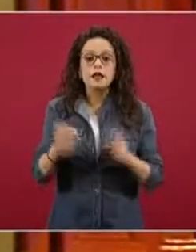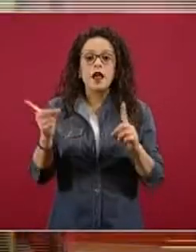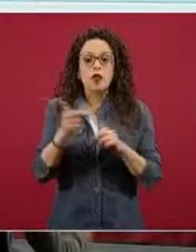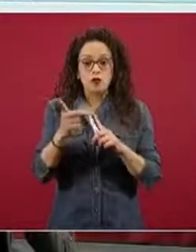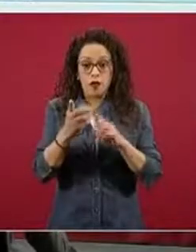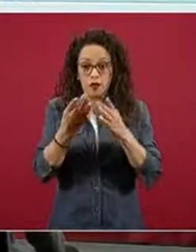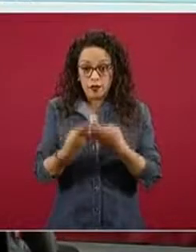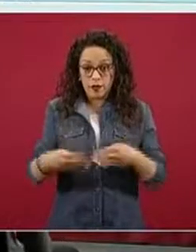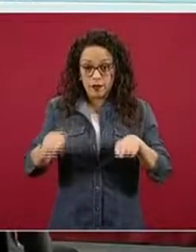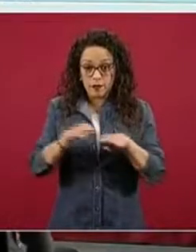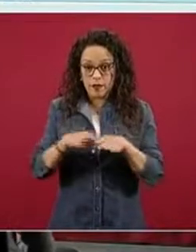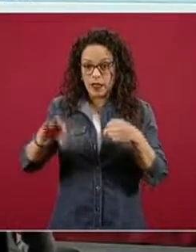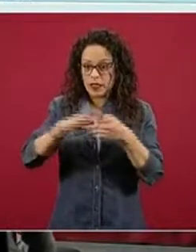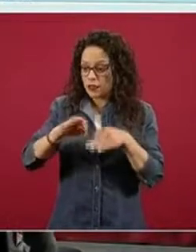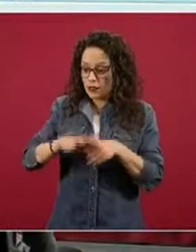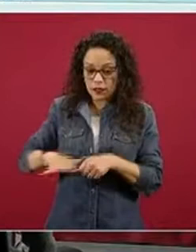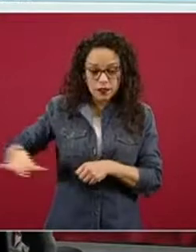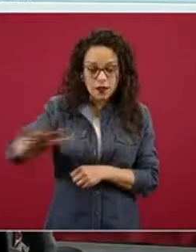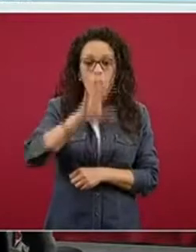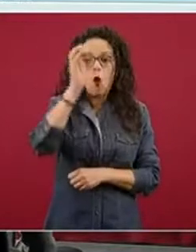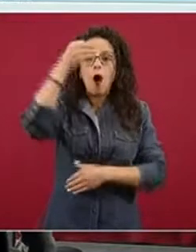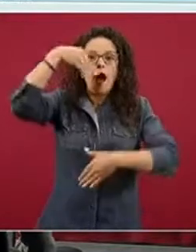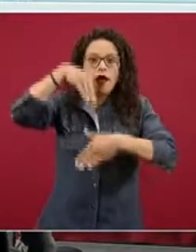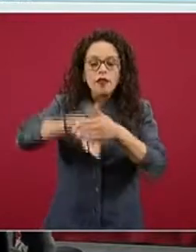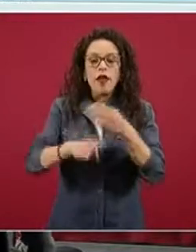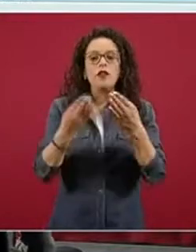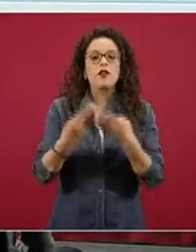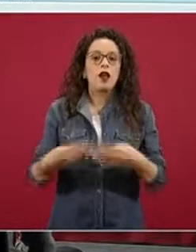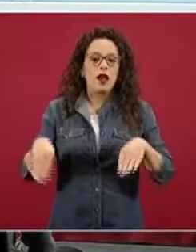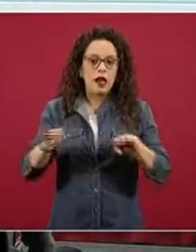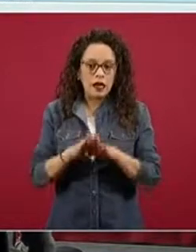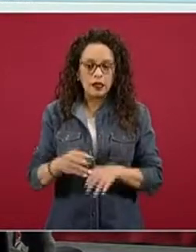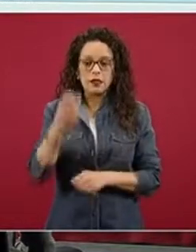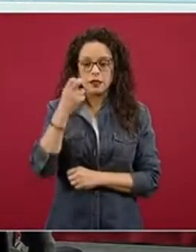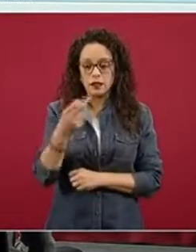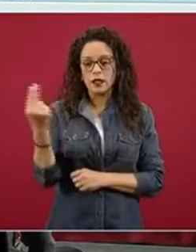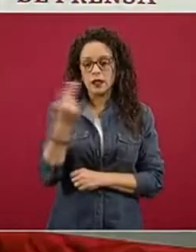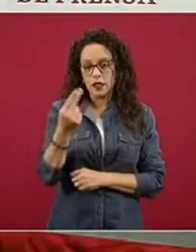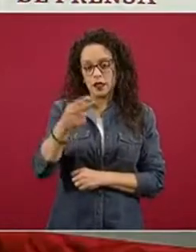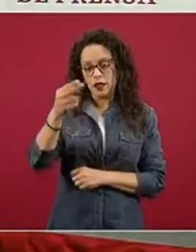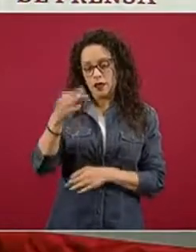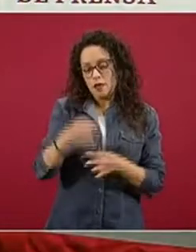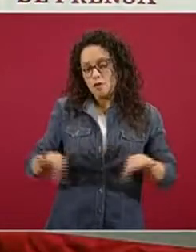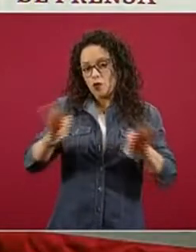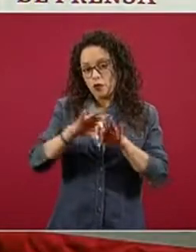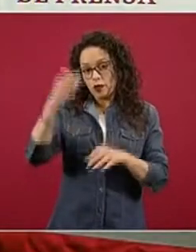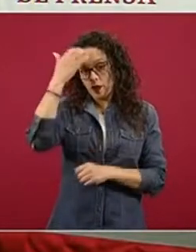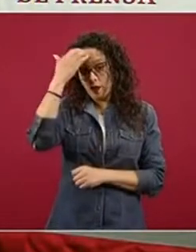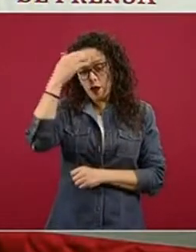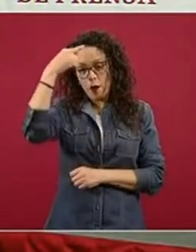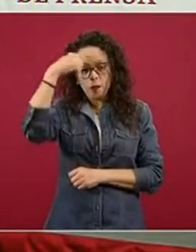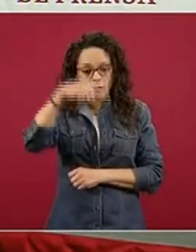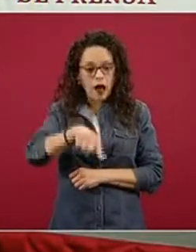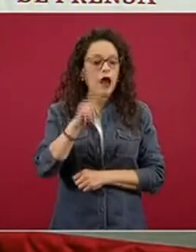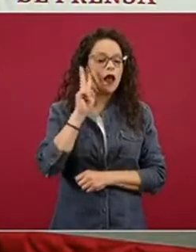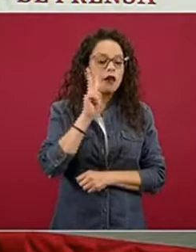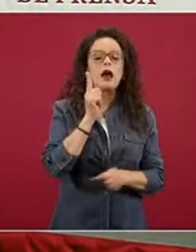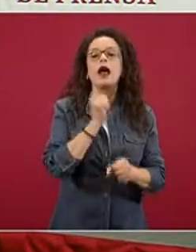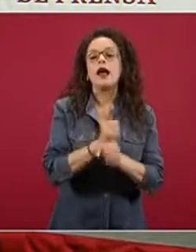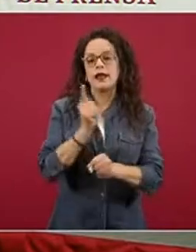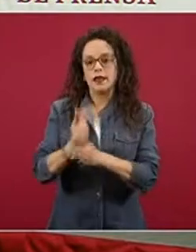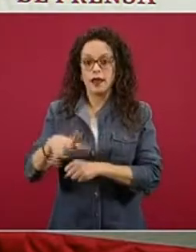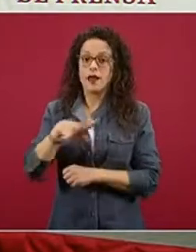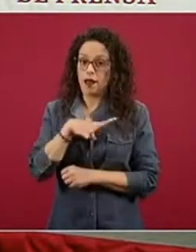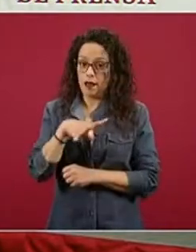dentro de ellas. Por eso es importante también que los conozcamos y que podamos identificarlos. Siguiente, por favor. Entonces,